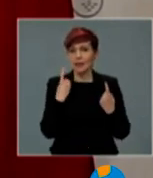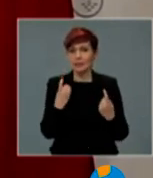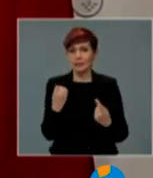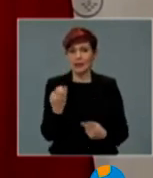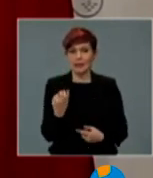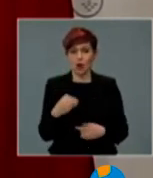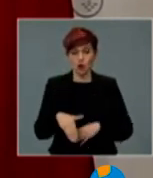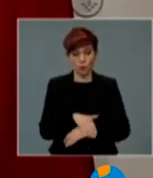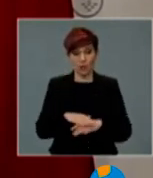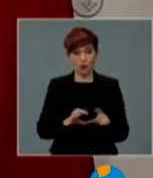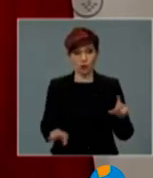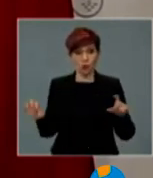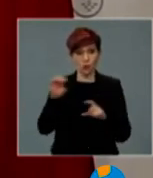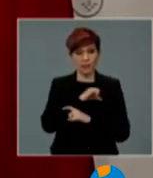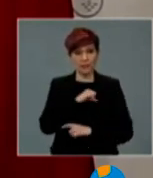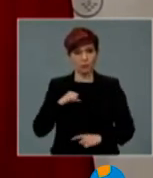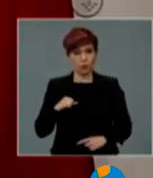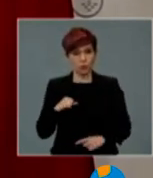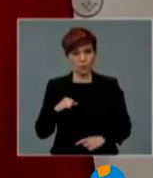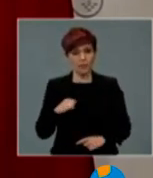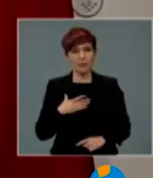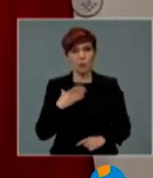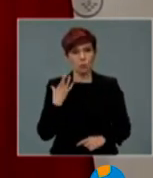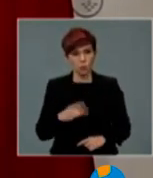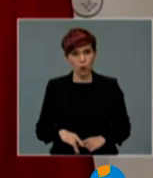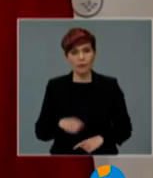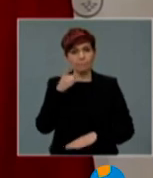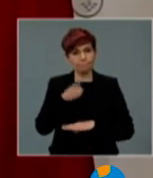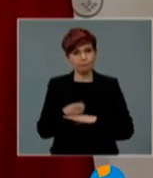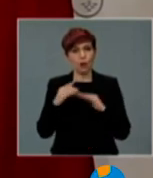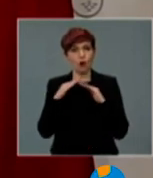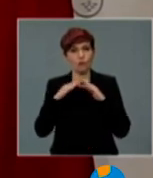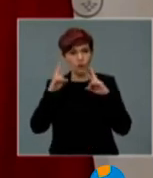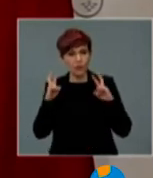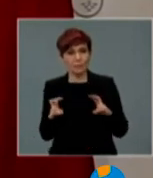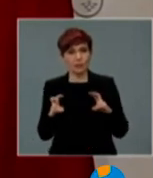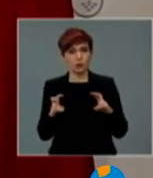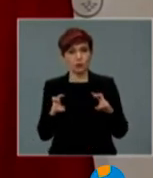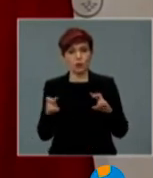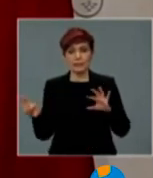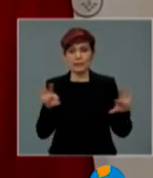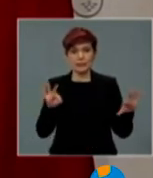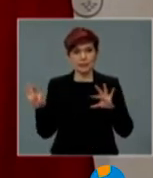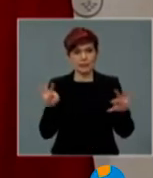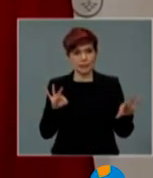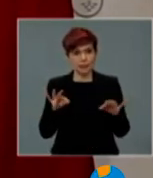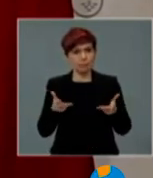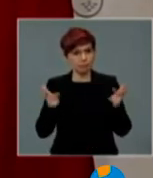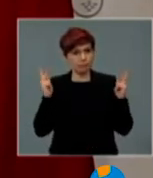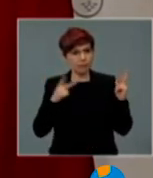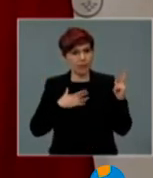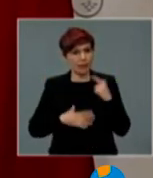de que los gobiernos de las comunidades autónomas podamos implementar confinamientos domiciliarios selectivos de nuestras comarcas